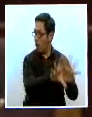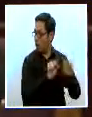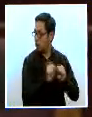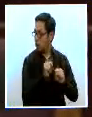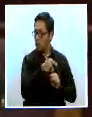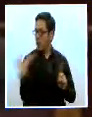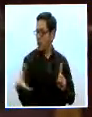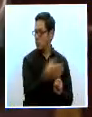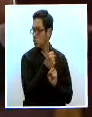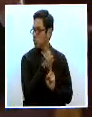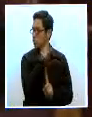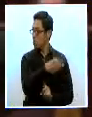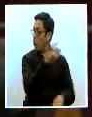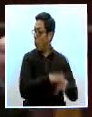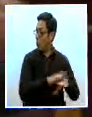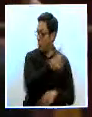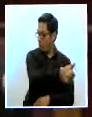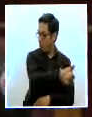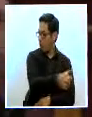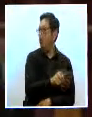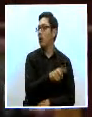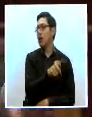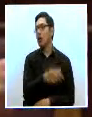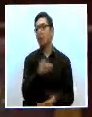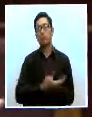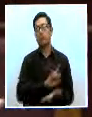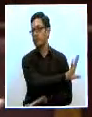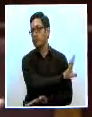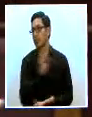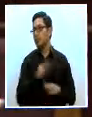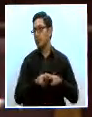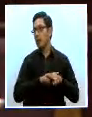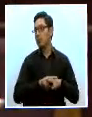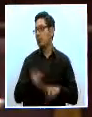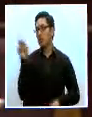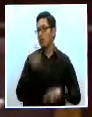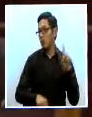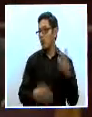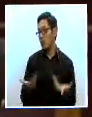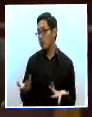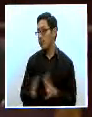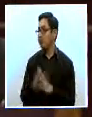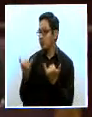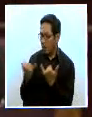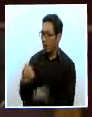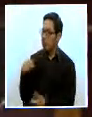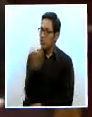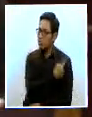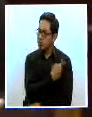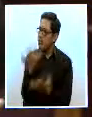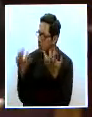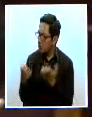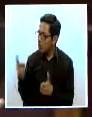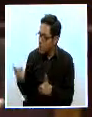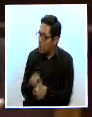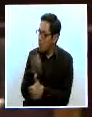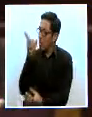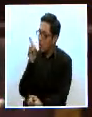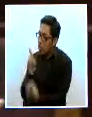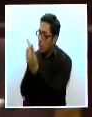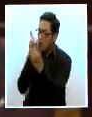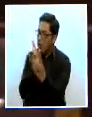el Ecuador en el 2015 quiere innovar en el tema de turismo fortalecer sería la palabra nosotros queremos ser los primeros contactos con el